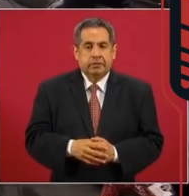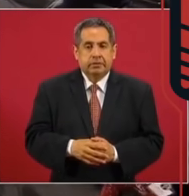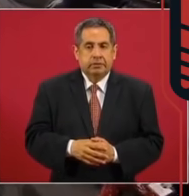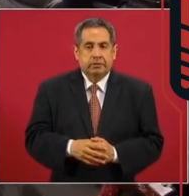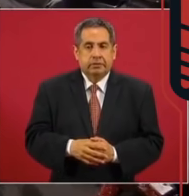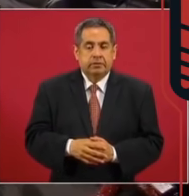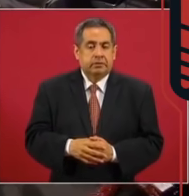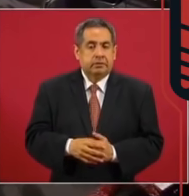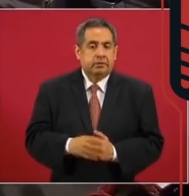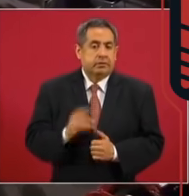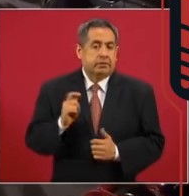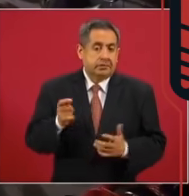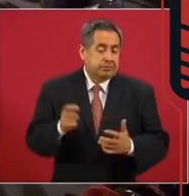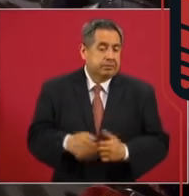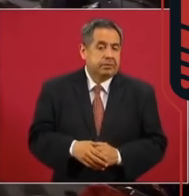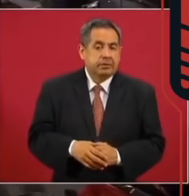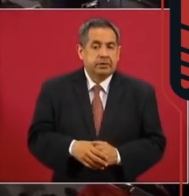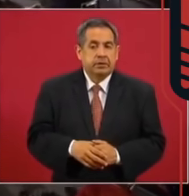pues que se